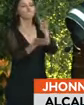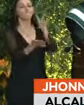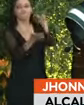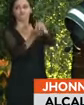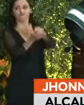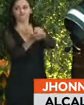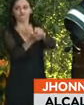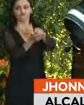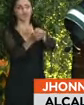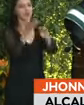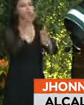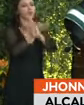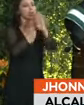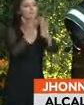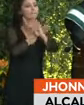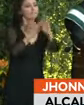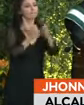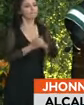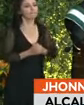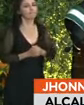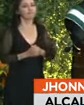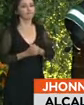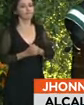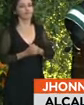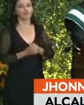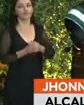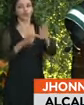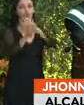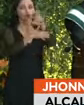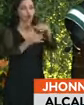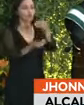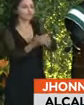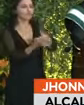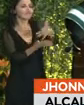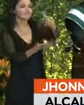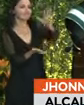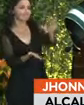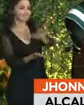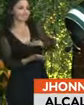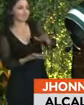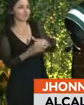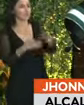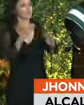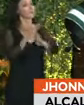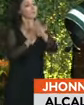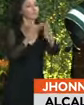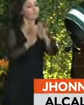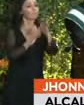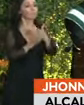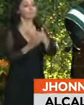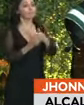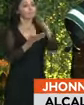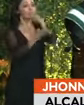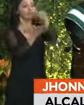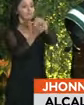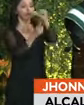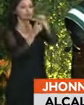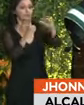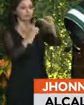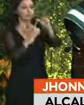firmeza, defendiendo los intereses de esta tierra, protegiendo nuestro medio